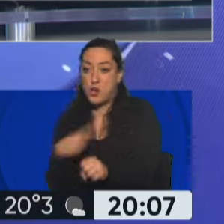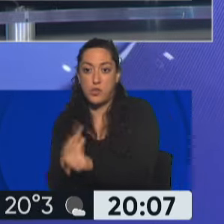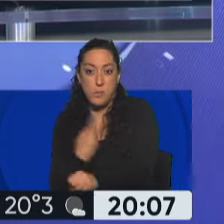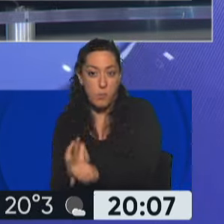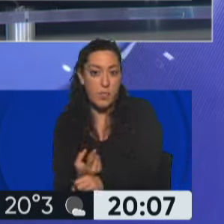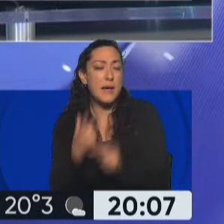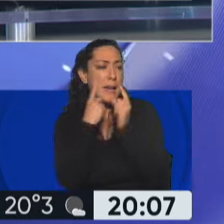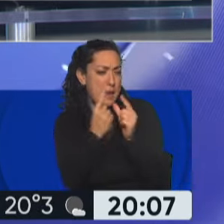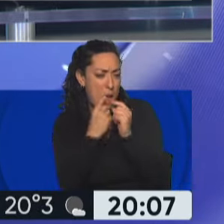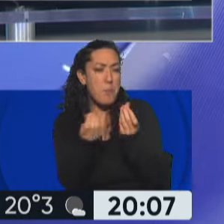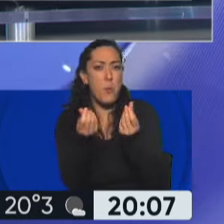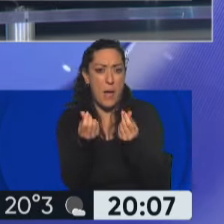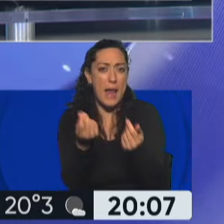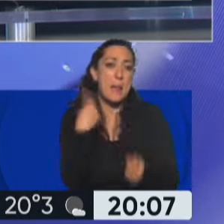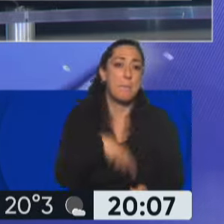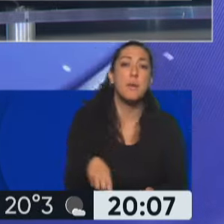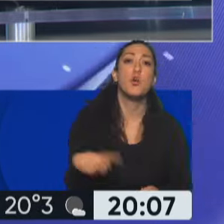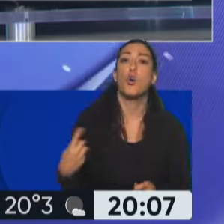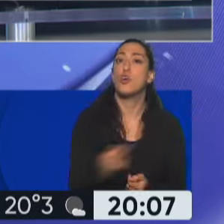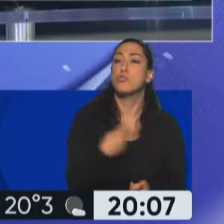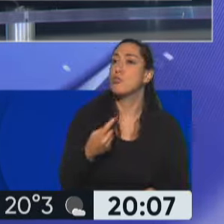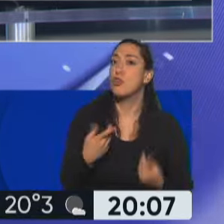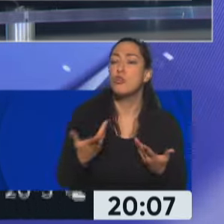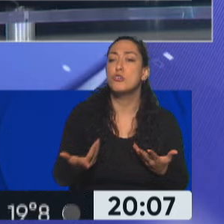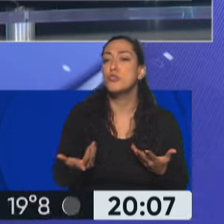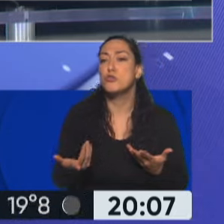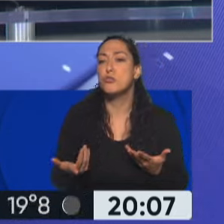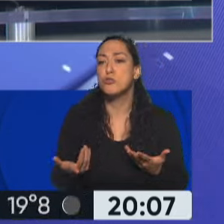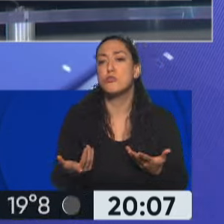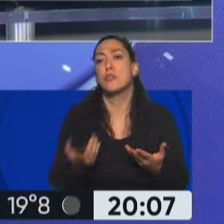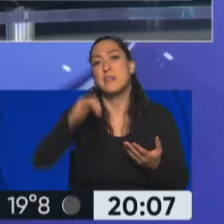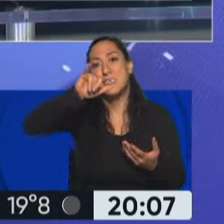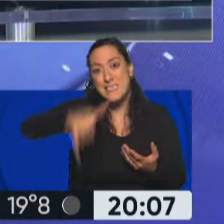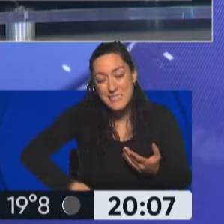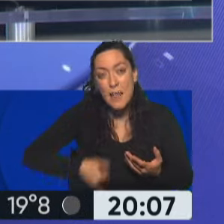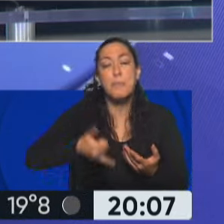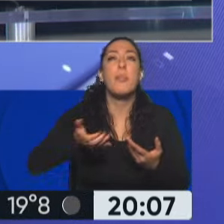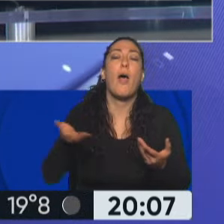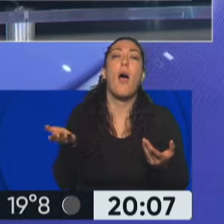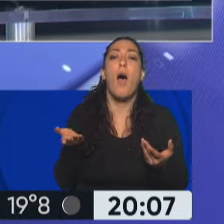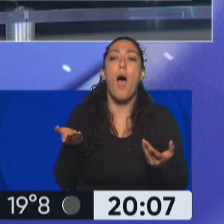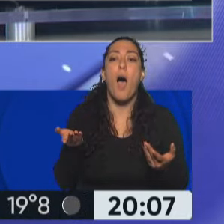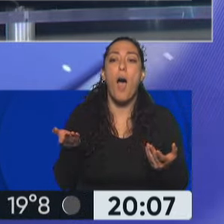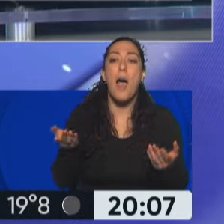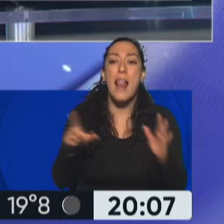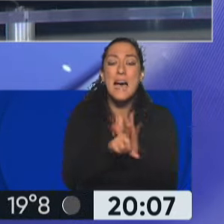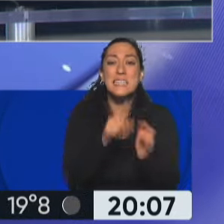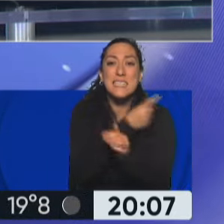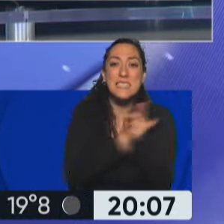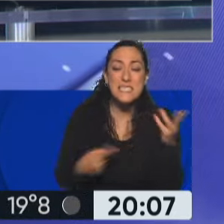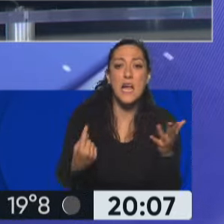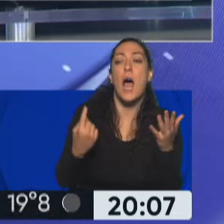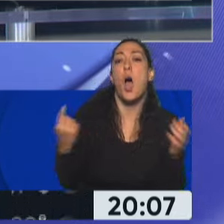todos los reclamos pero ahora lo que no podemos hacer es permitir o admitir que se sancionen leyes que